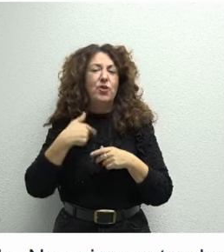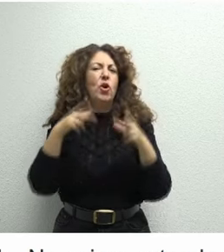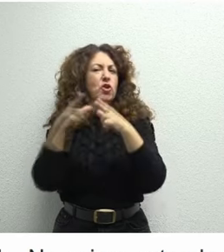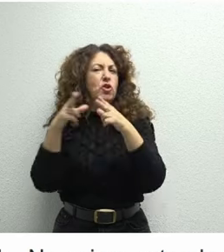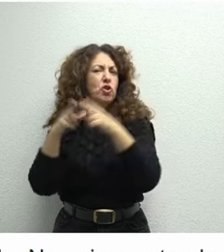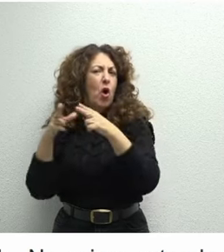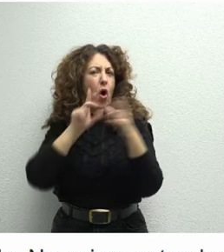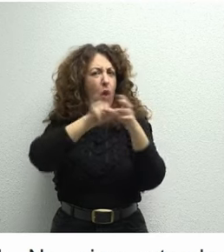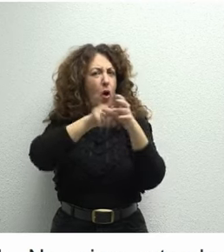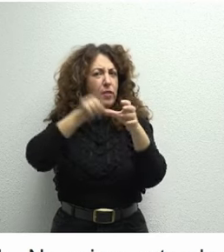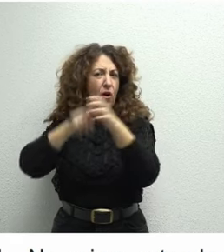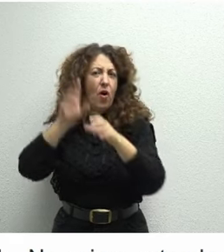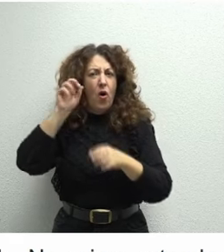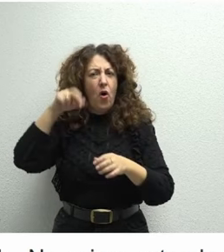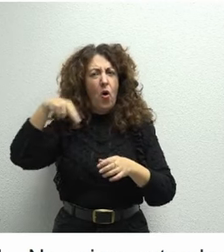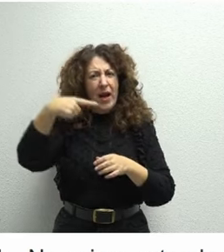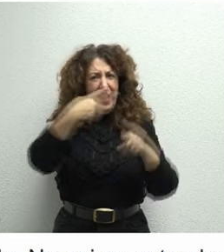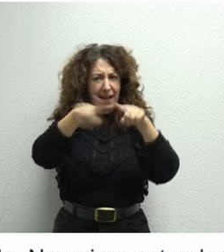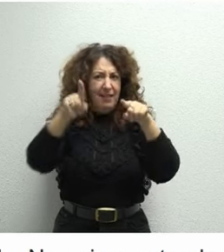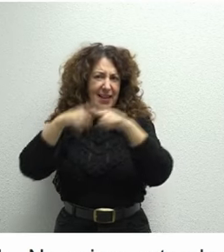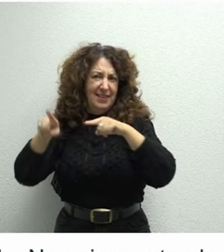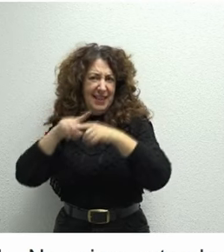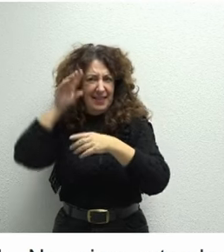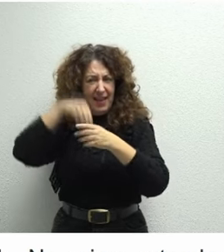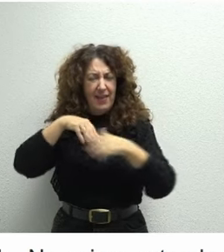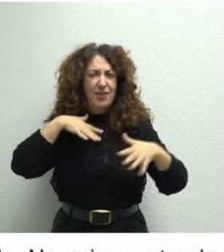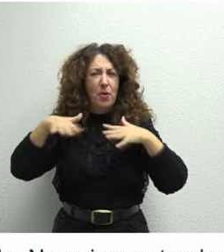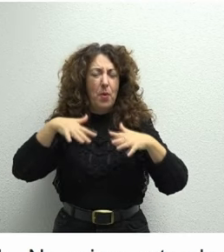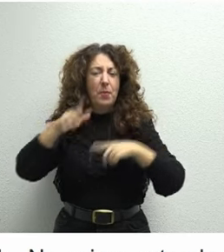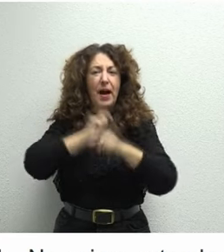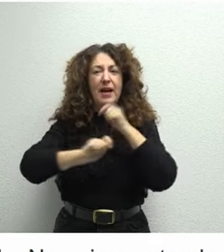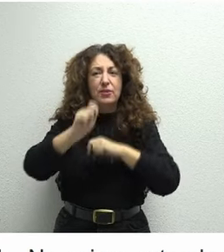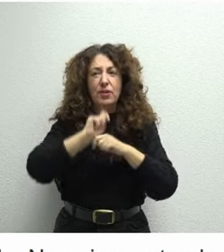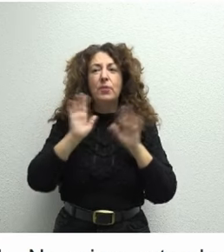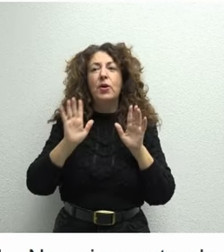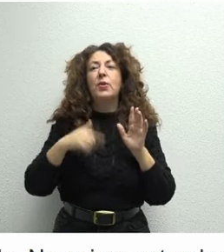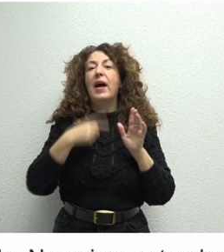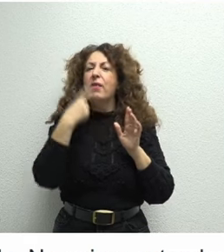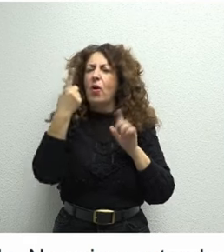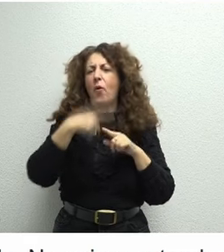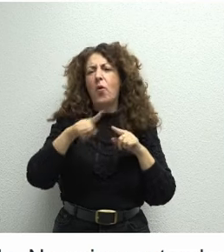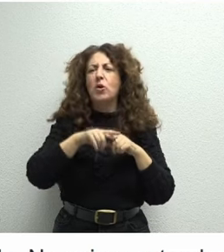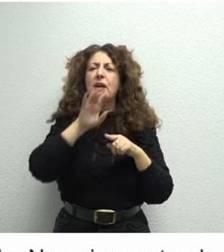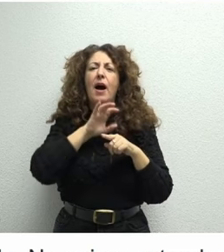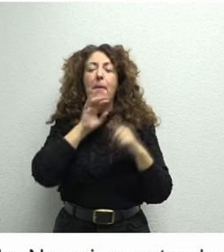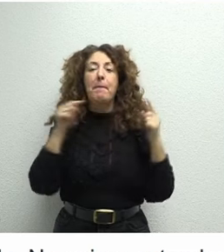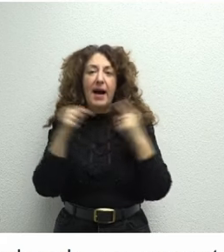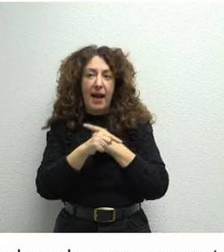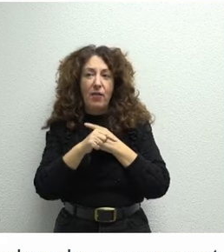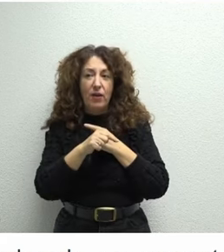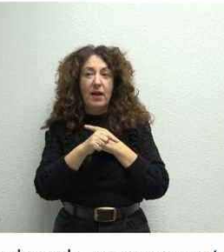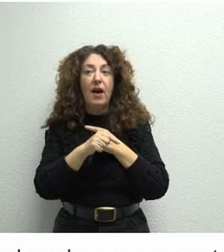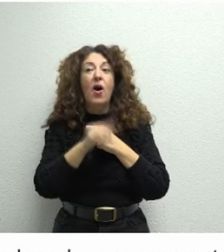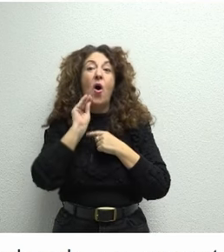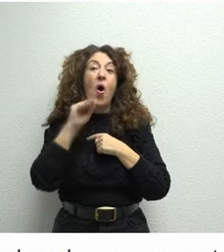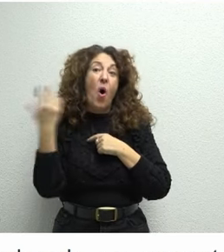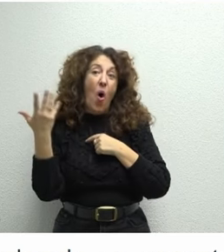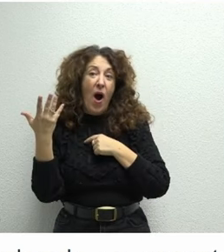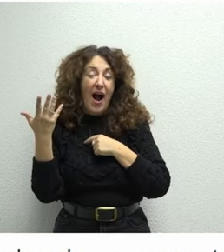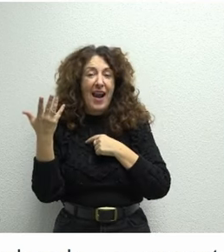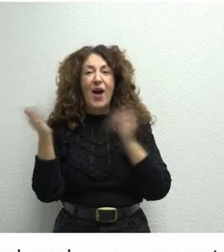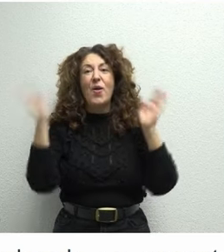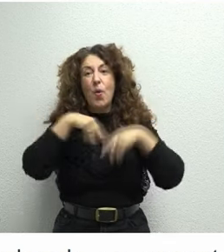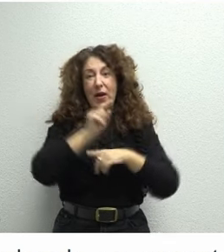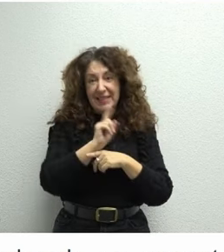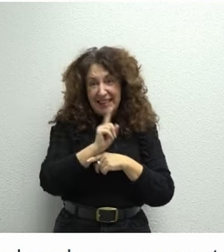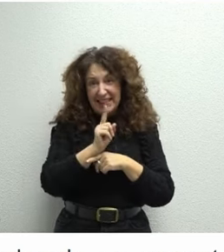on del movimiento asociativo eh voy a decir una cuestión que puede ser paradójica Ojalá no existiera pero gracias que existe Ojalá